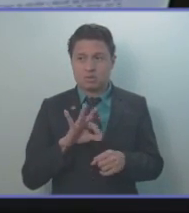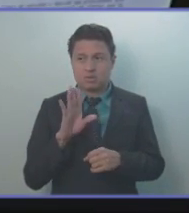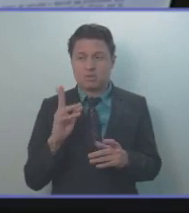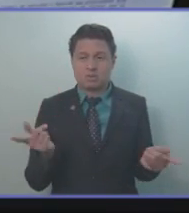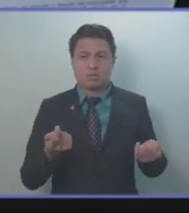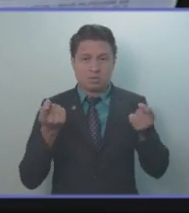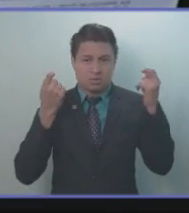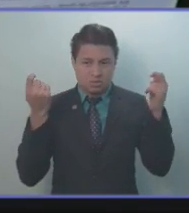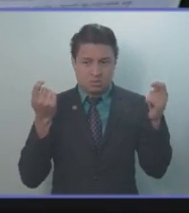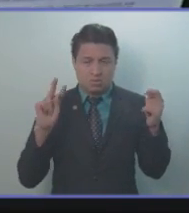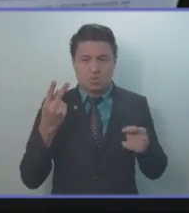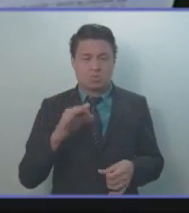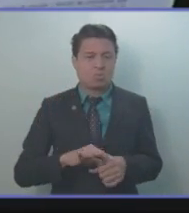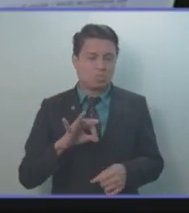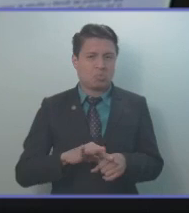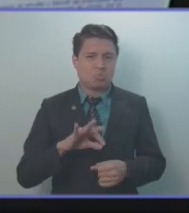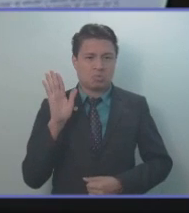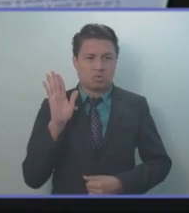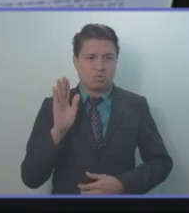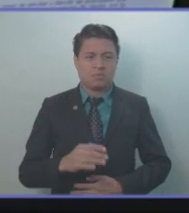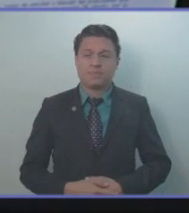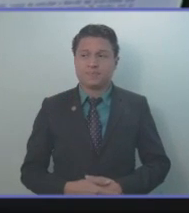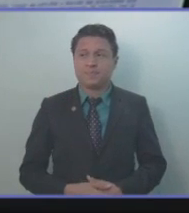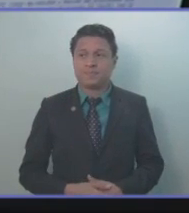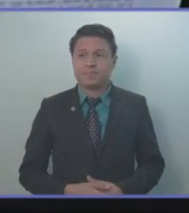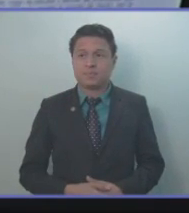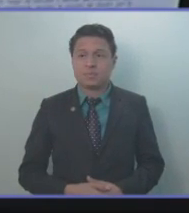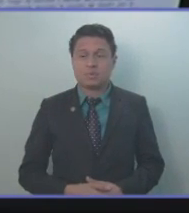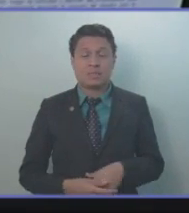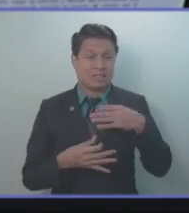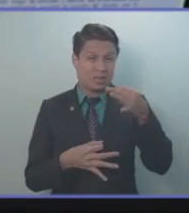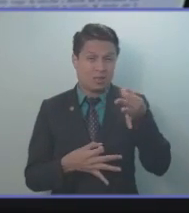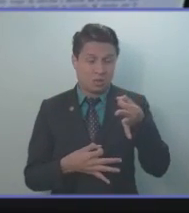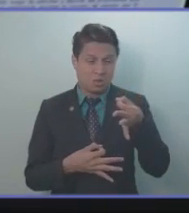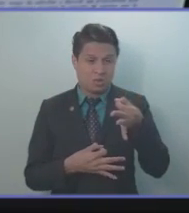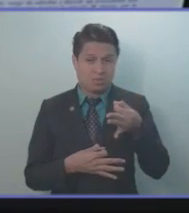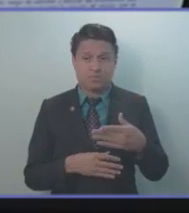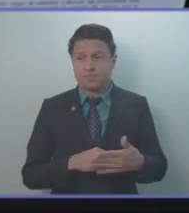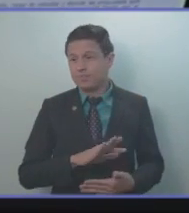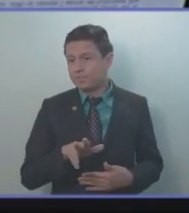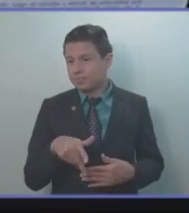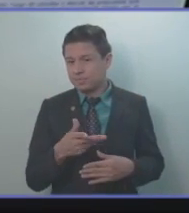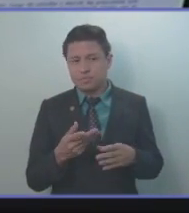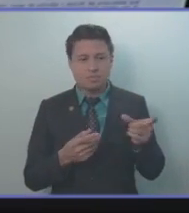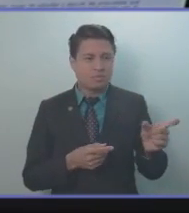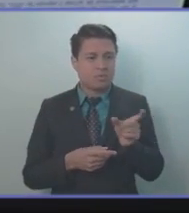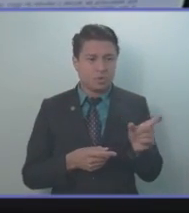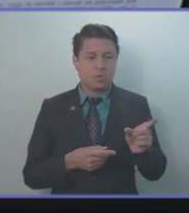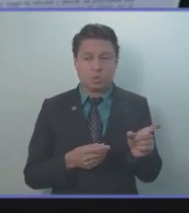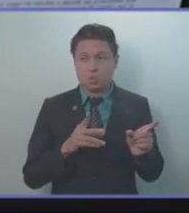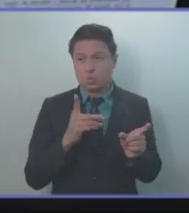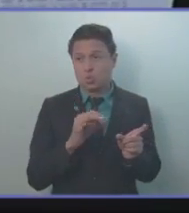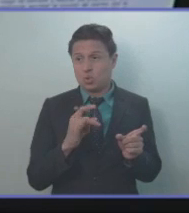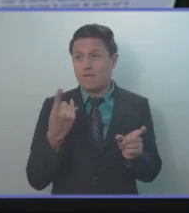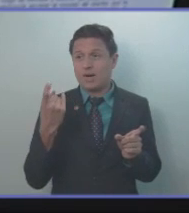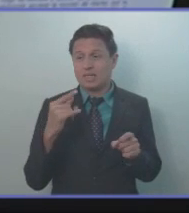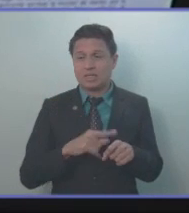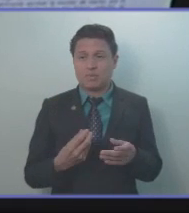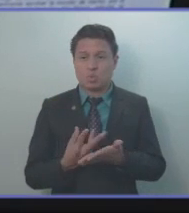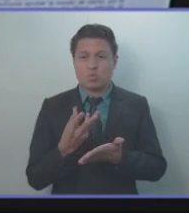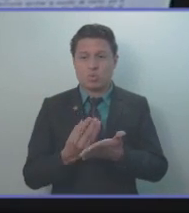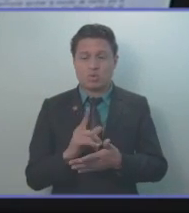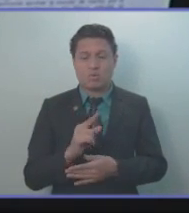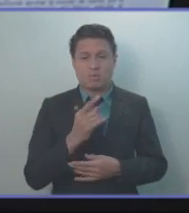una eventual segunda elección. Todos los documentos únicos de entidad que no se hubieran renovado desde enero